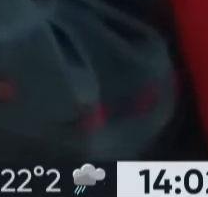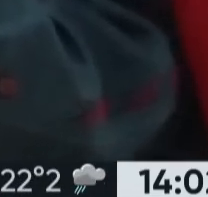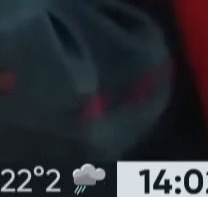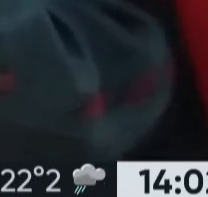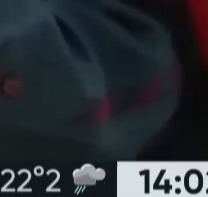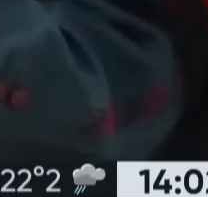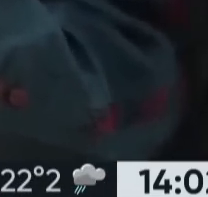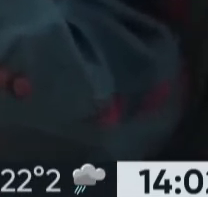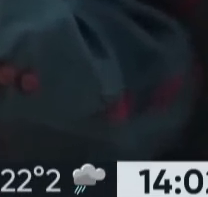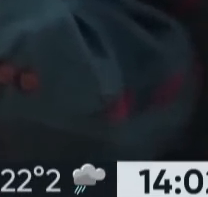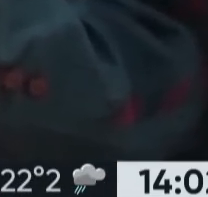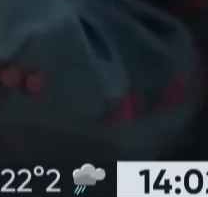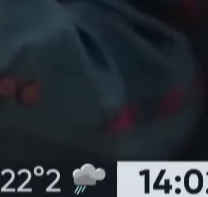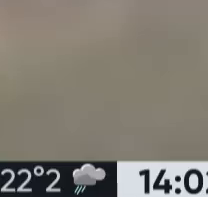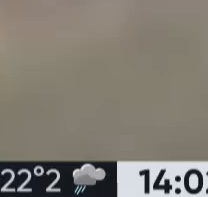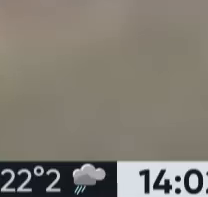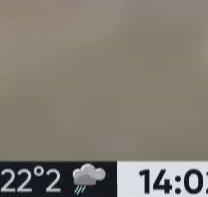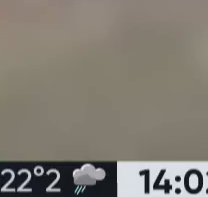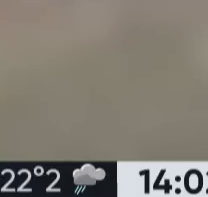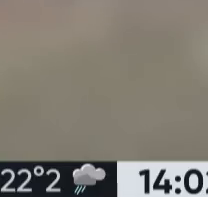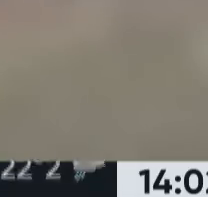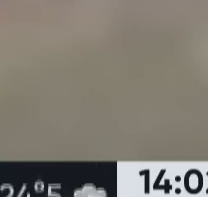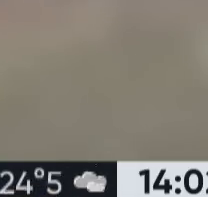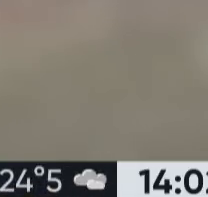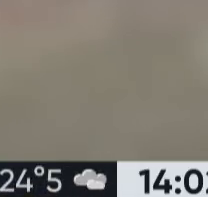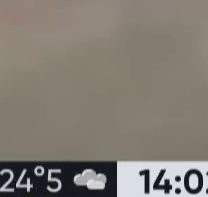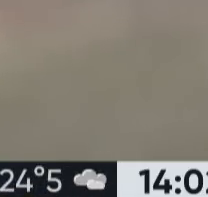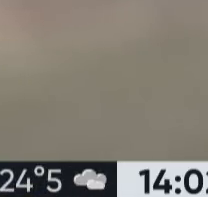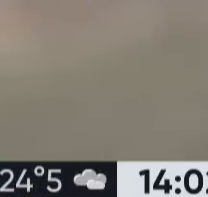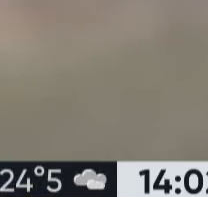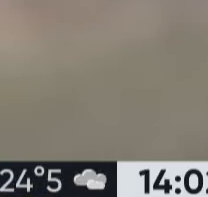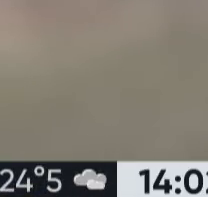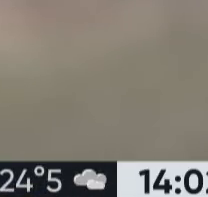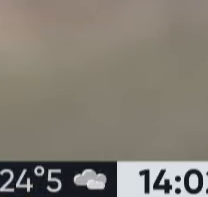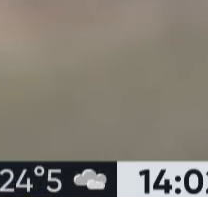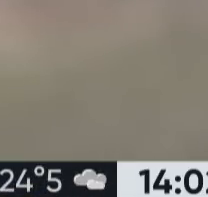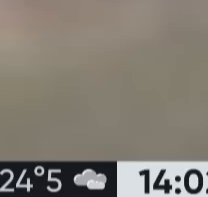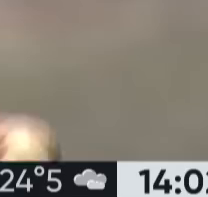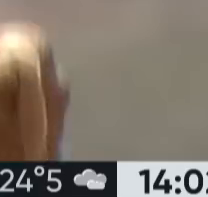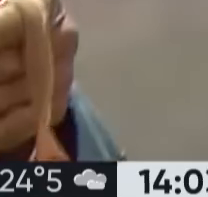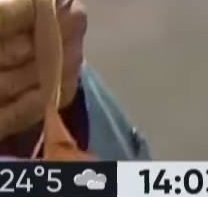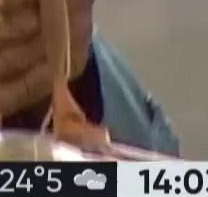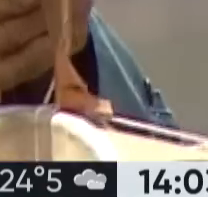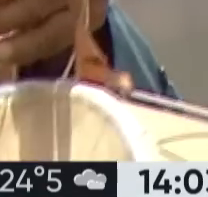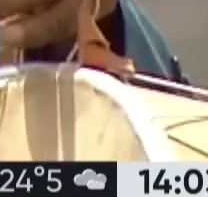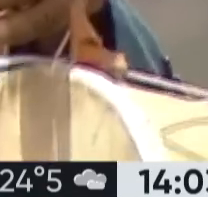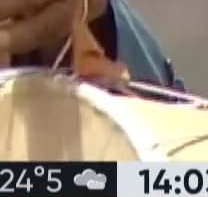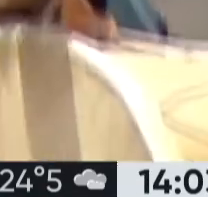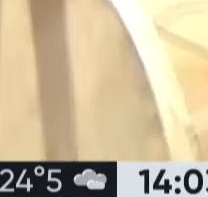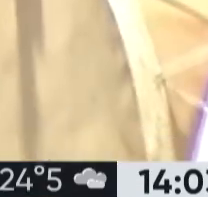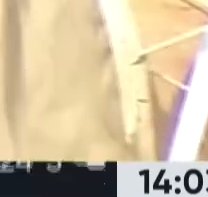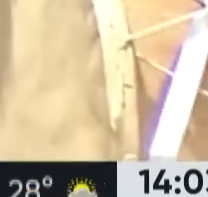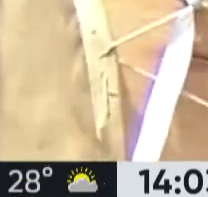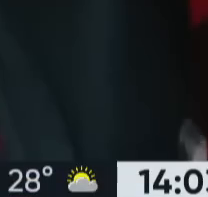suerte y fuerza y valor y salud, especialmente el Señor que nos proteja y nos cuida a todos. Muchas gracias a